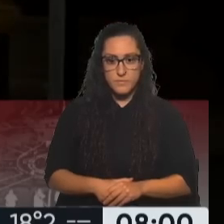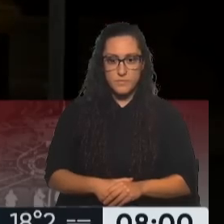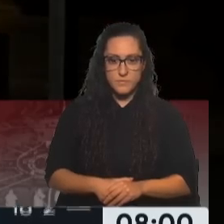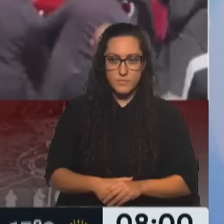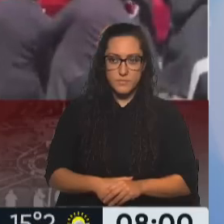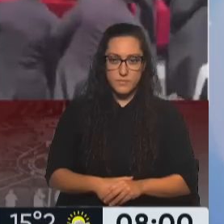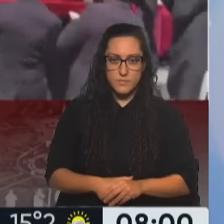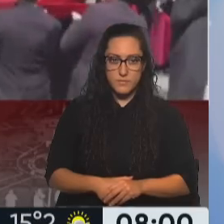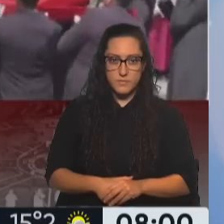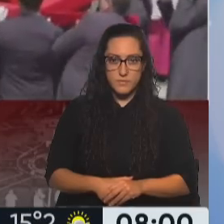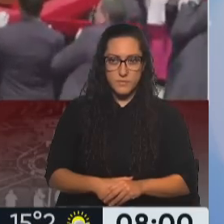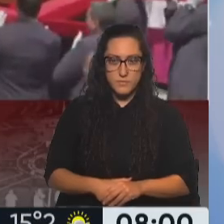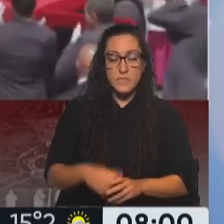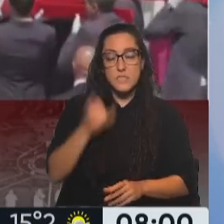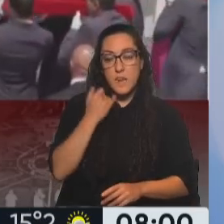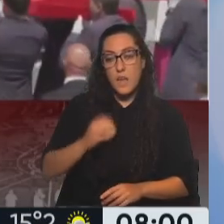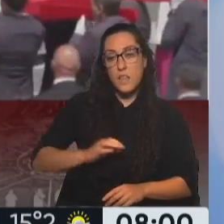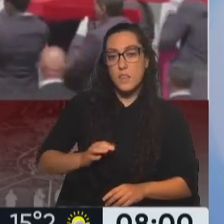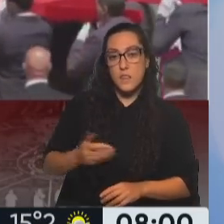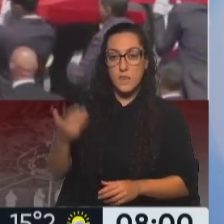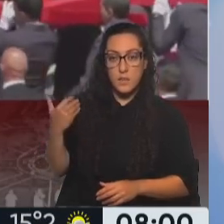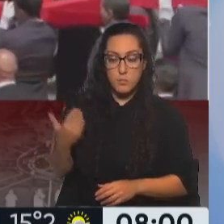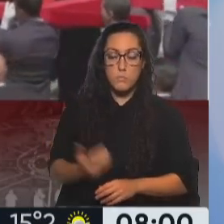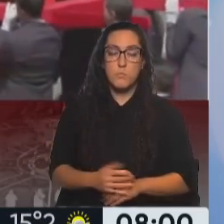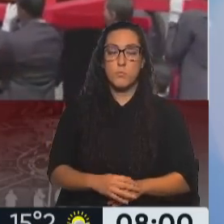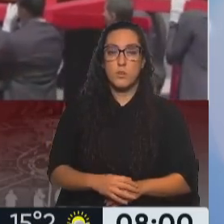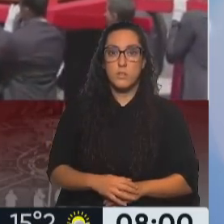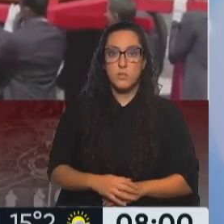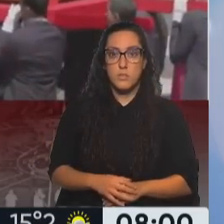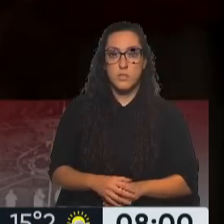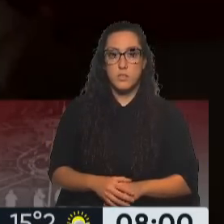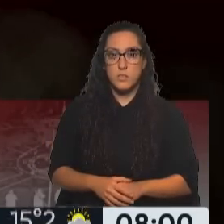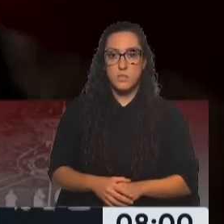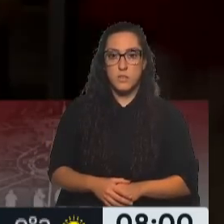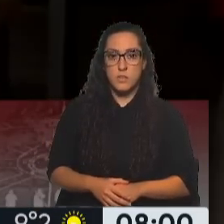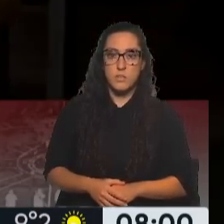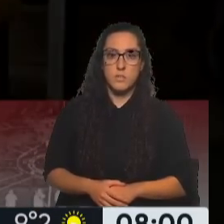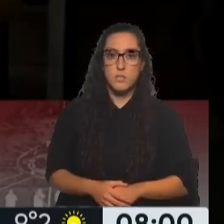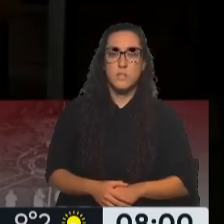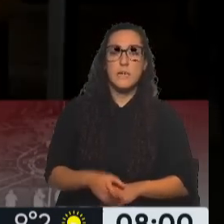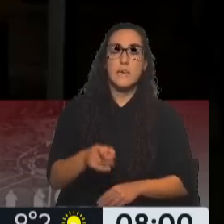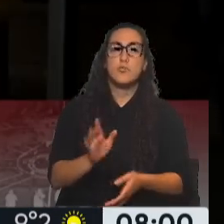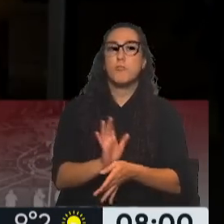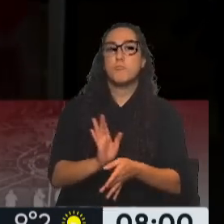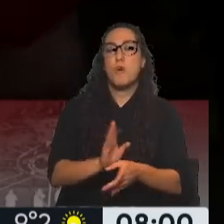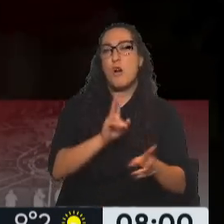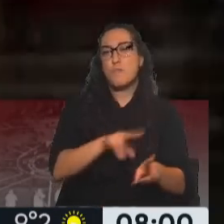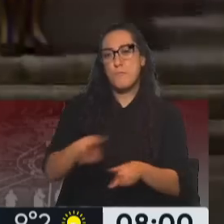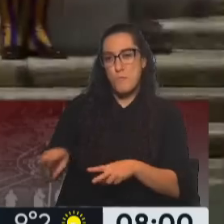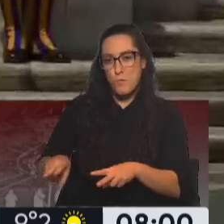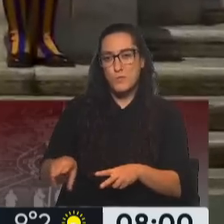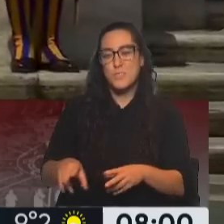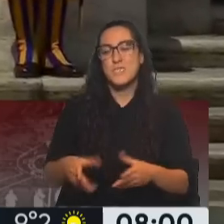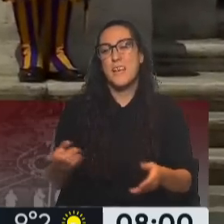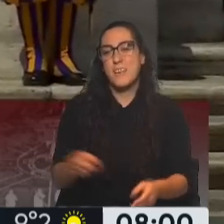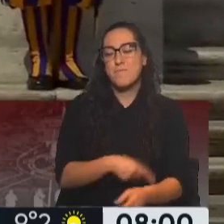han quedado en el tiempo también, ¿no? Esto ya es parte del museo que tendría que terminar en estas